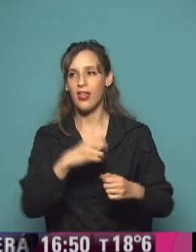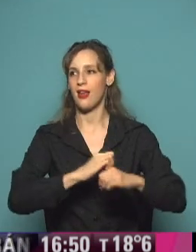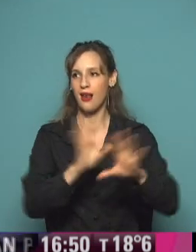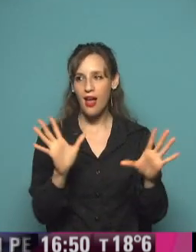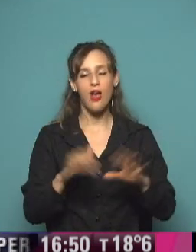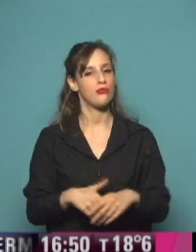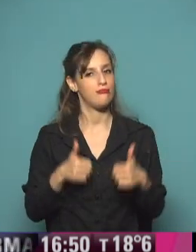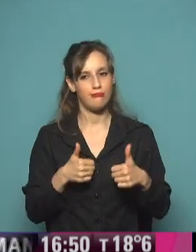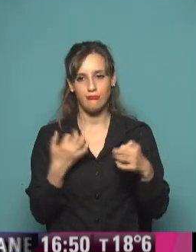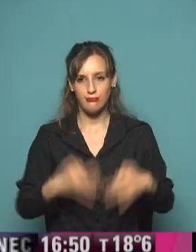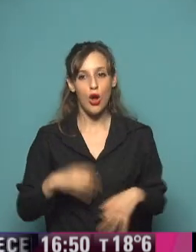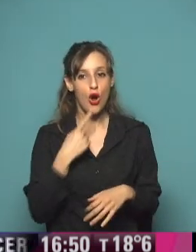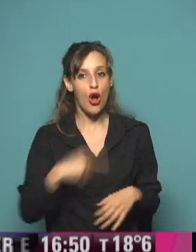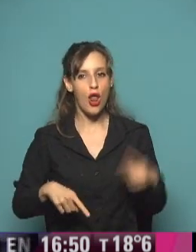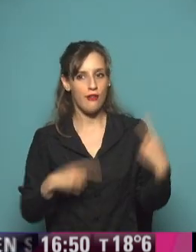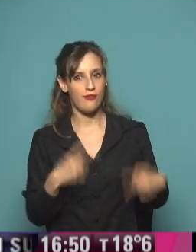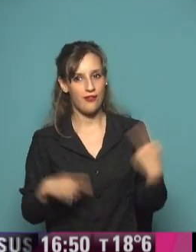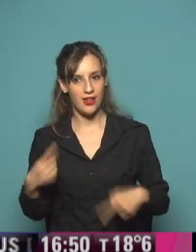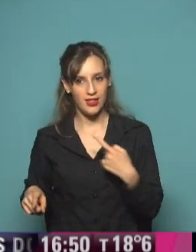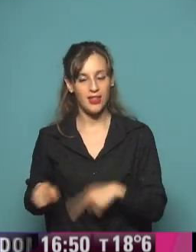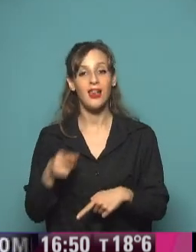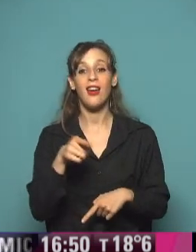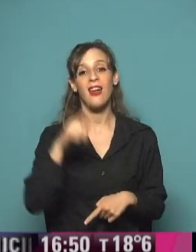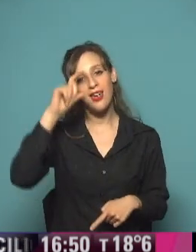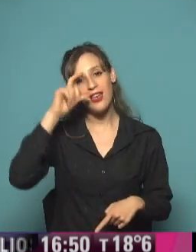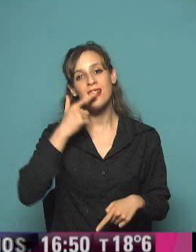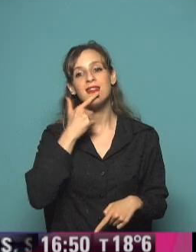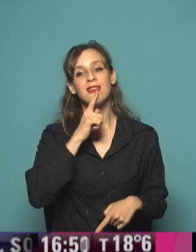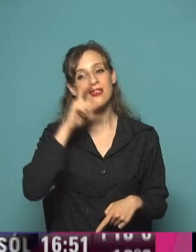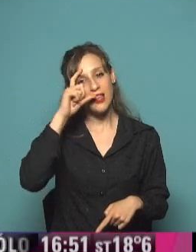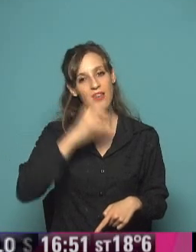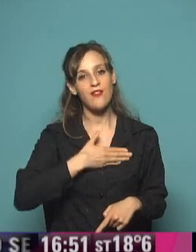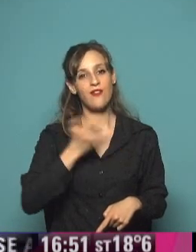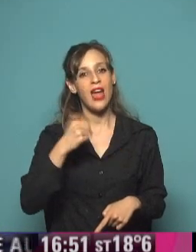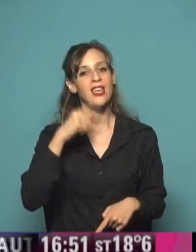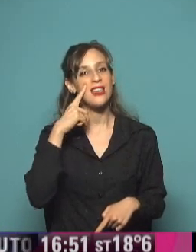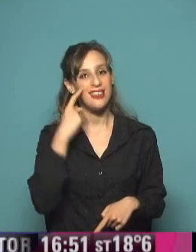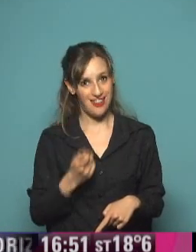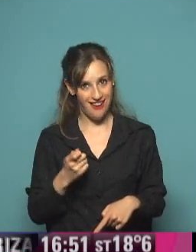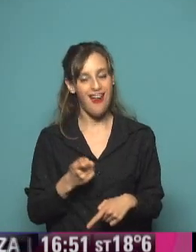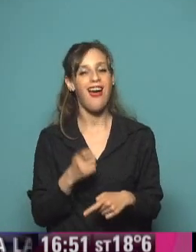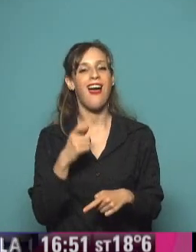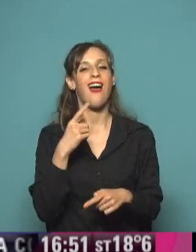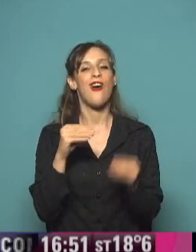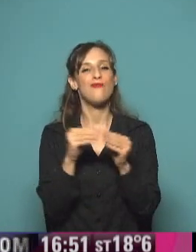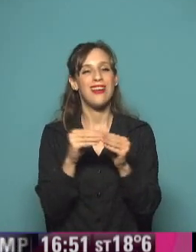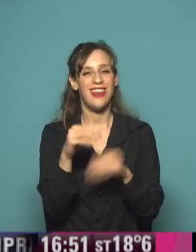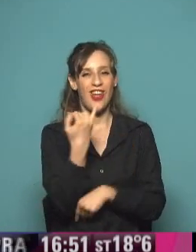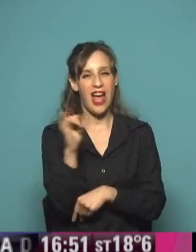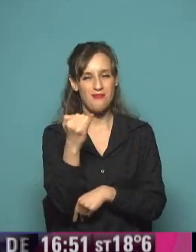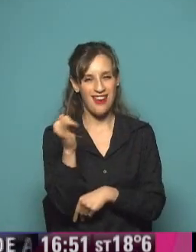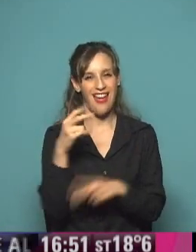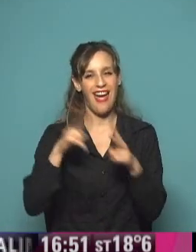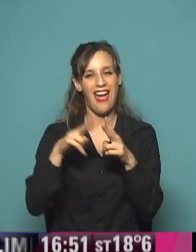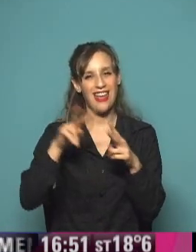ahí. Los diferentes colores que estuvo usando. Y acá tenemos a Estefanía, que es la hijada de Chucho, uno de nuestros camarógrafos, una genia total, que nos